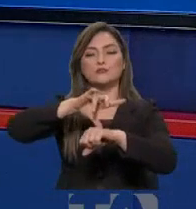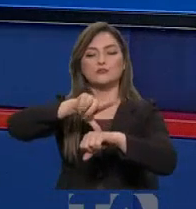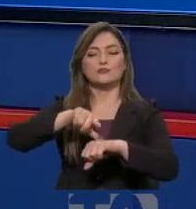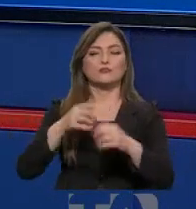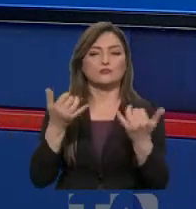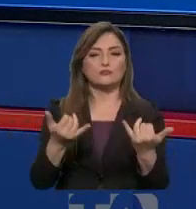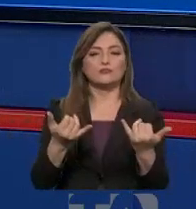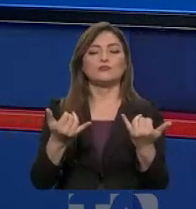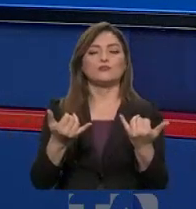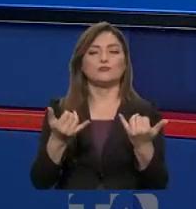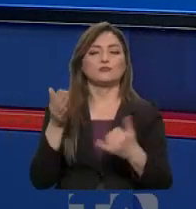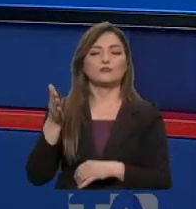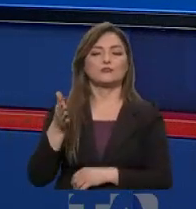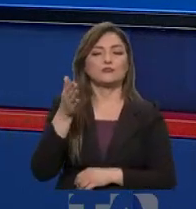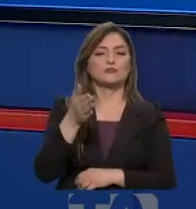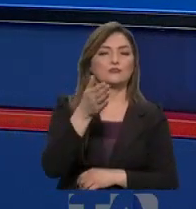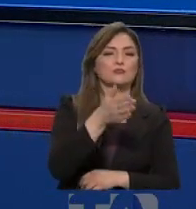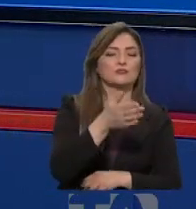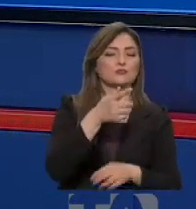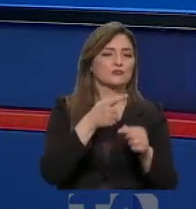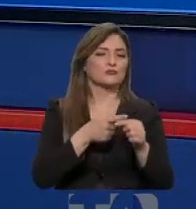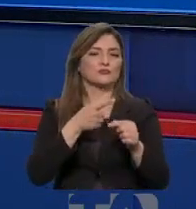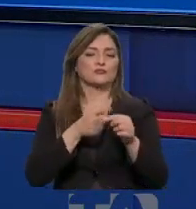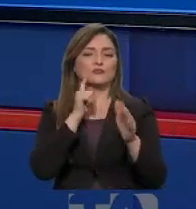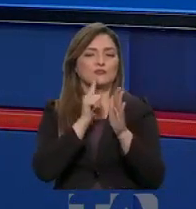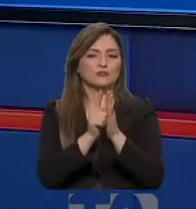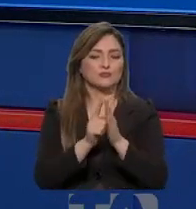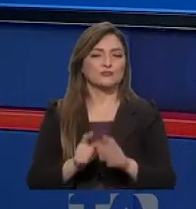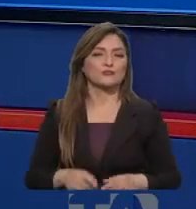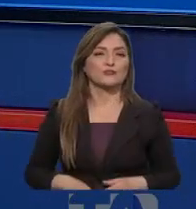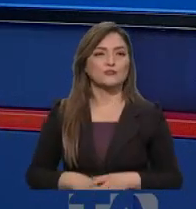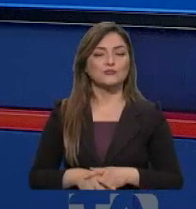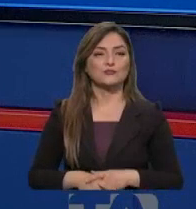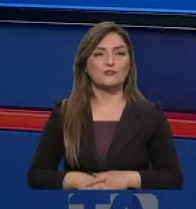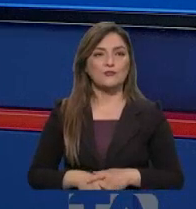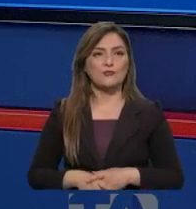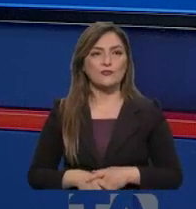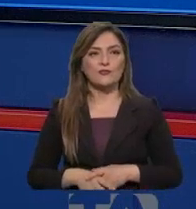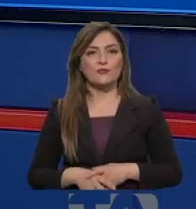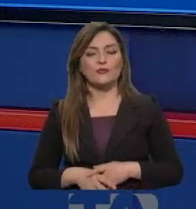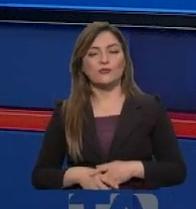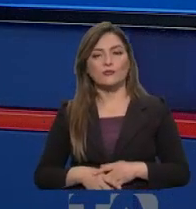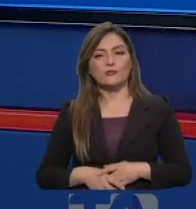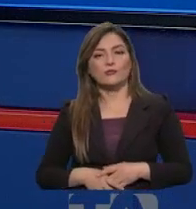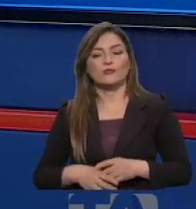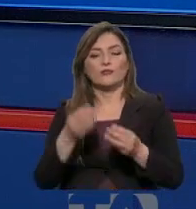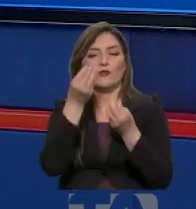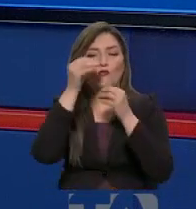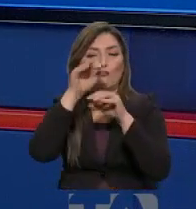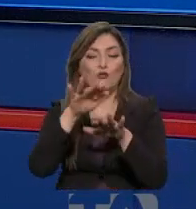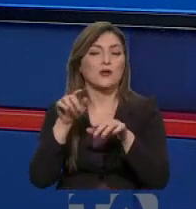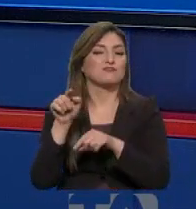6:27. A esta hora recorremos la ciudad para receptar las denuncias ciudadanas y les contamos ahora que